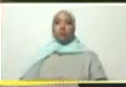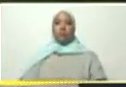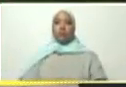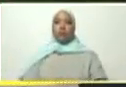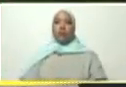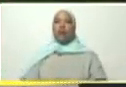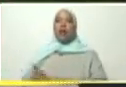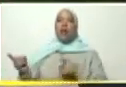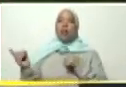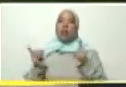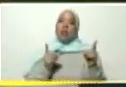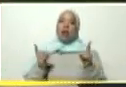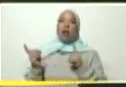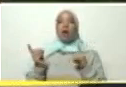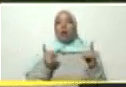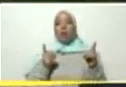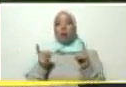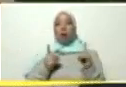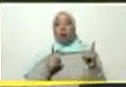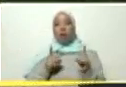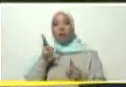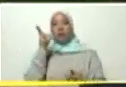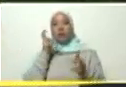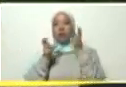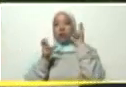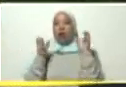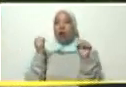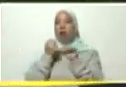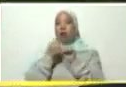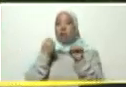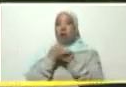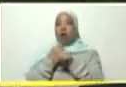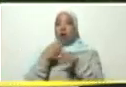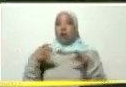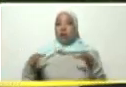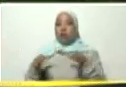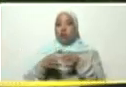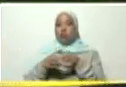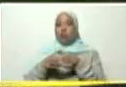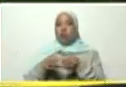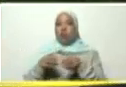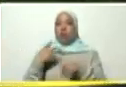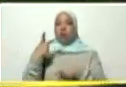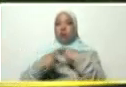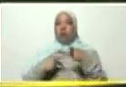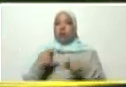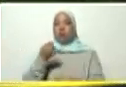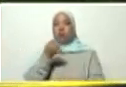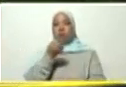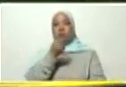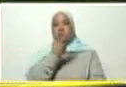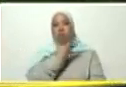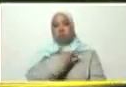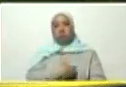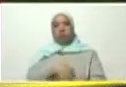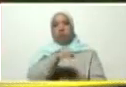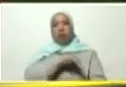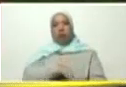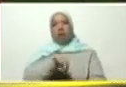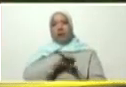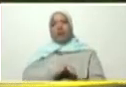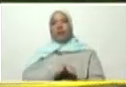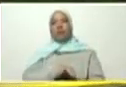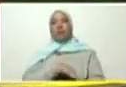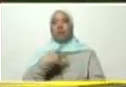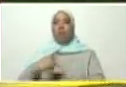dialoga que Escucha que trabaja en equipo se siente parte de un equipo no se siente más que el equipo se siente